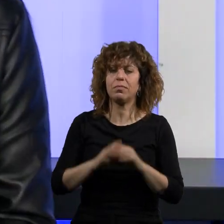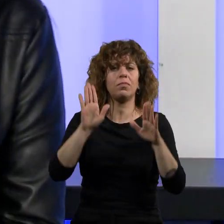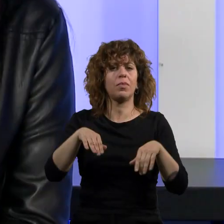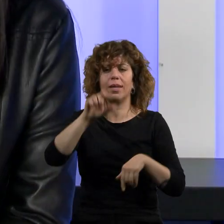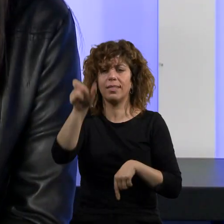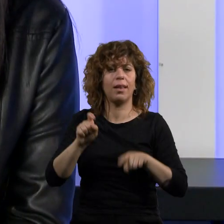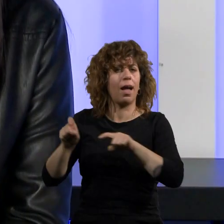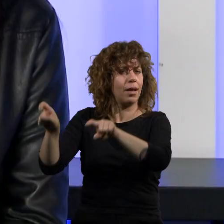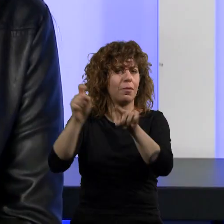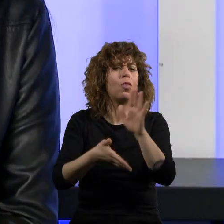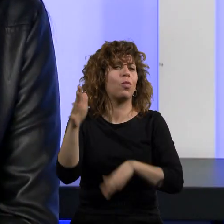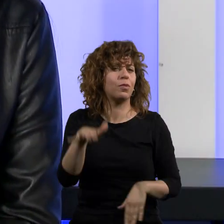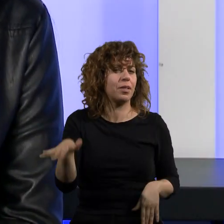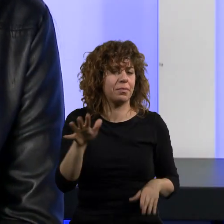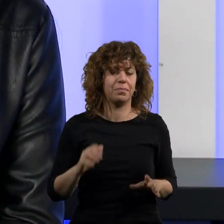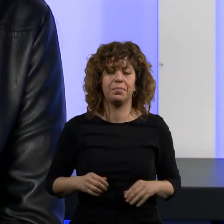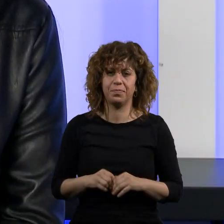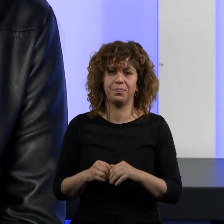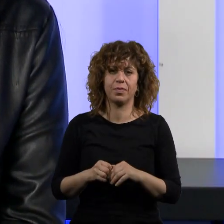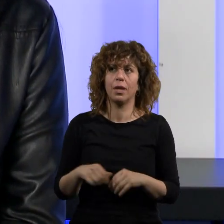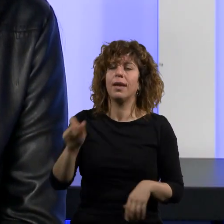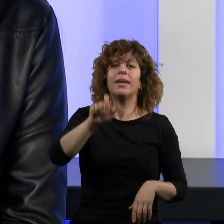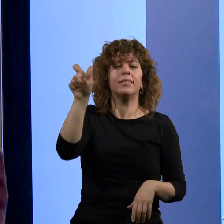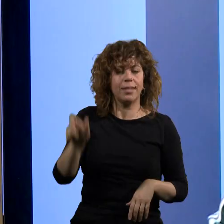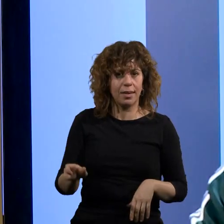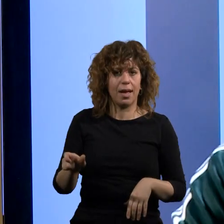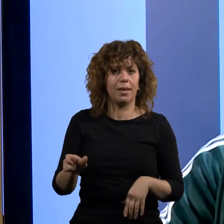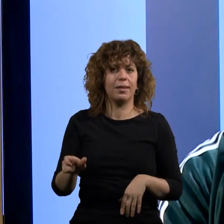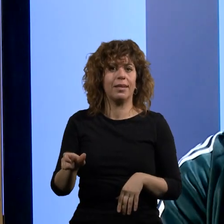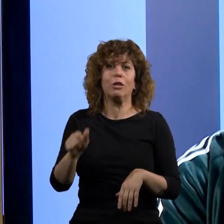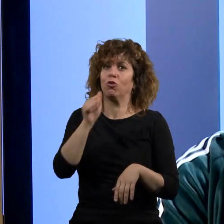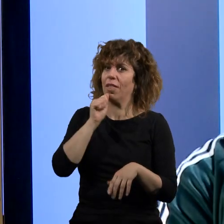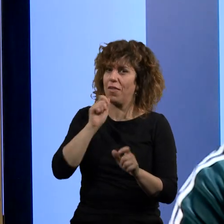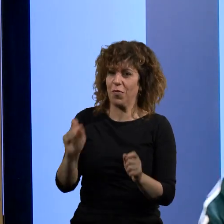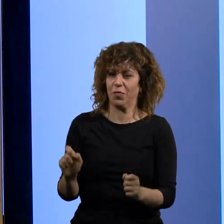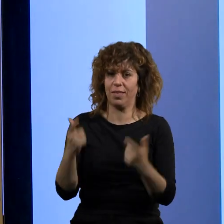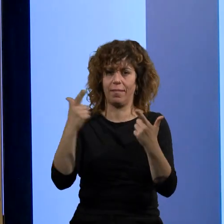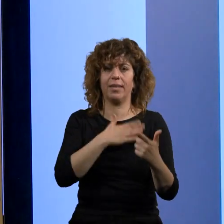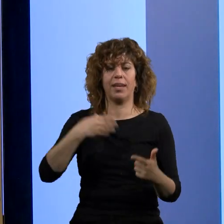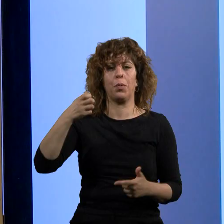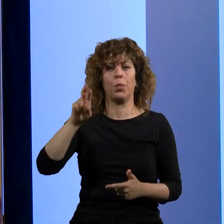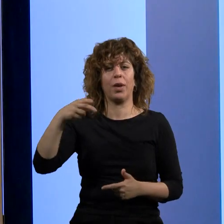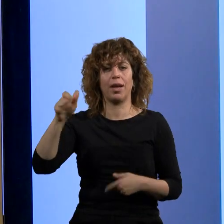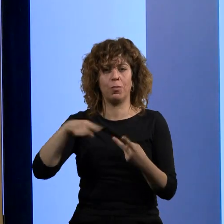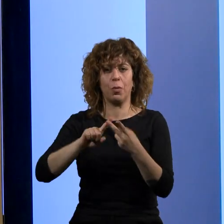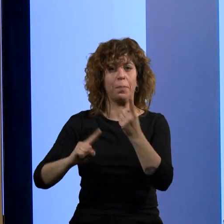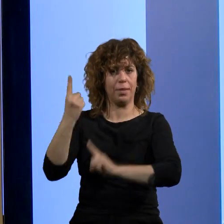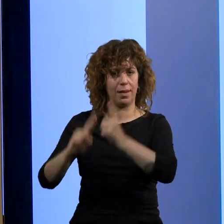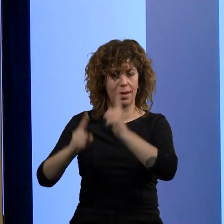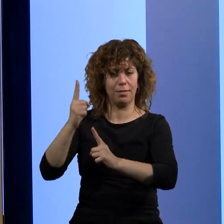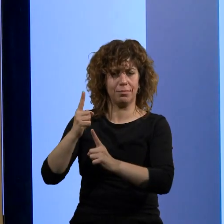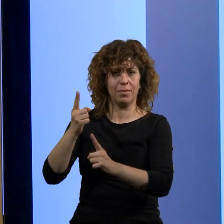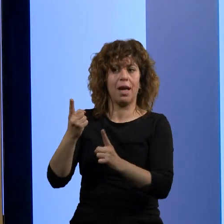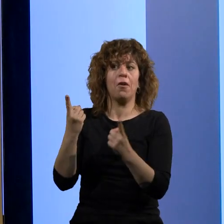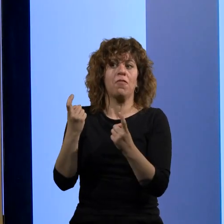por Italia? ¿Dónde vais a ir? A Italia estamos aún cerrando porque queríamos ir a Bérgamo, a Milán, estamos ahí